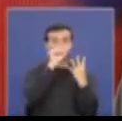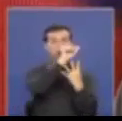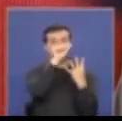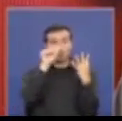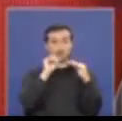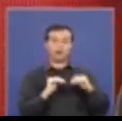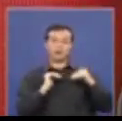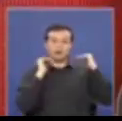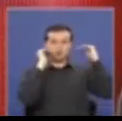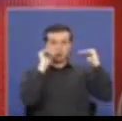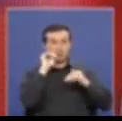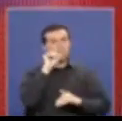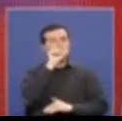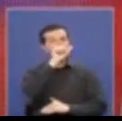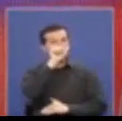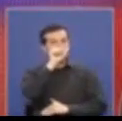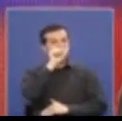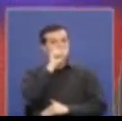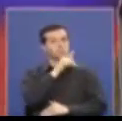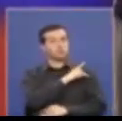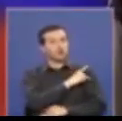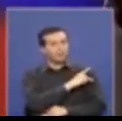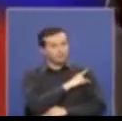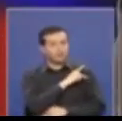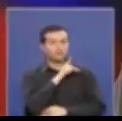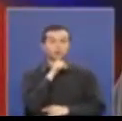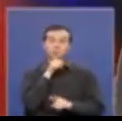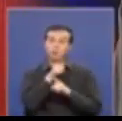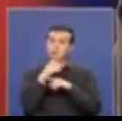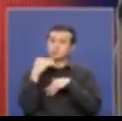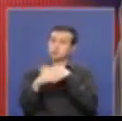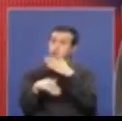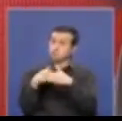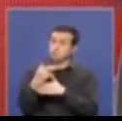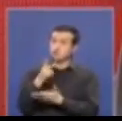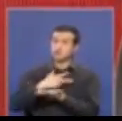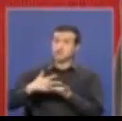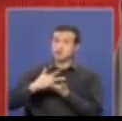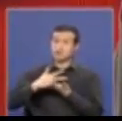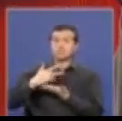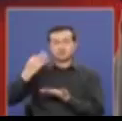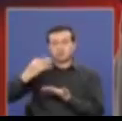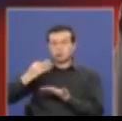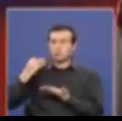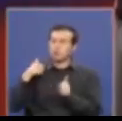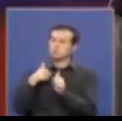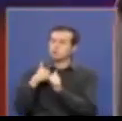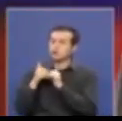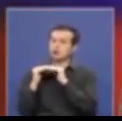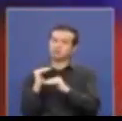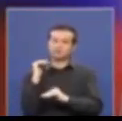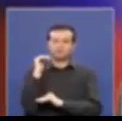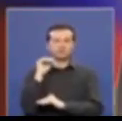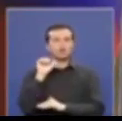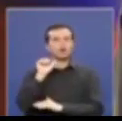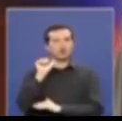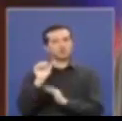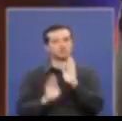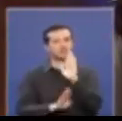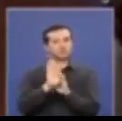esas, las politécnicas, etcétera, pero pronto la Politécnica del Carchi también estará en categoría A si sigue en ese